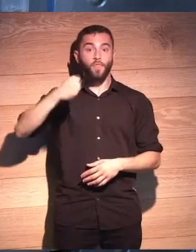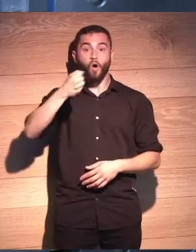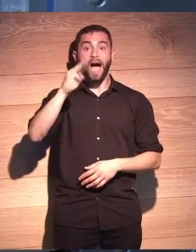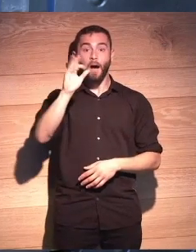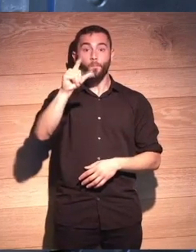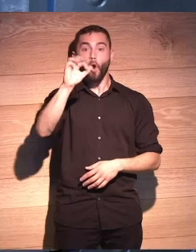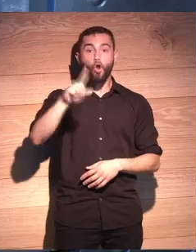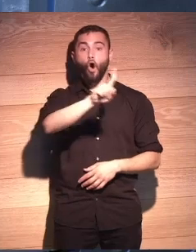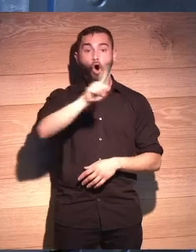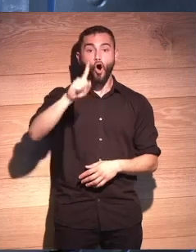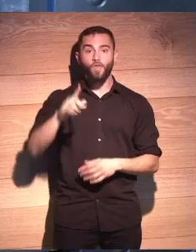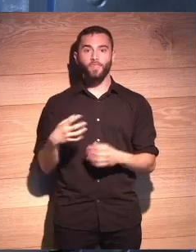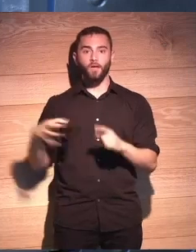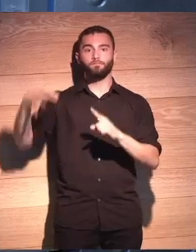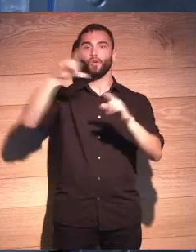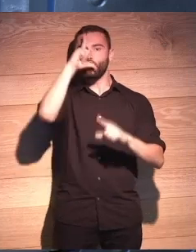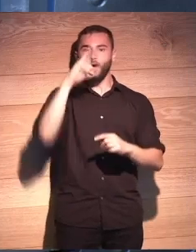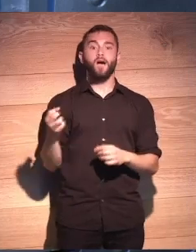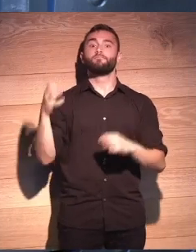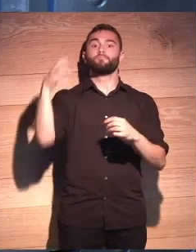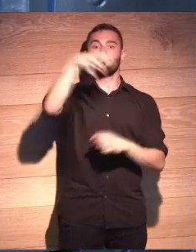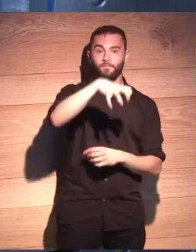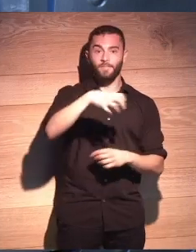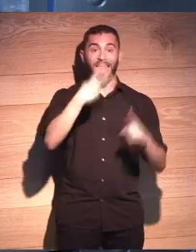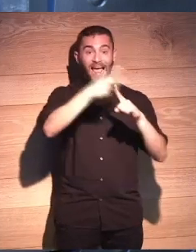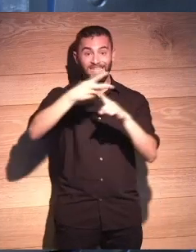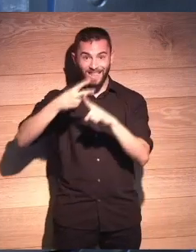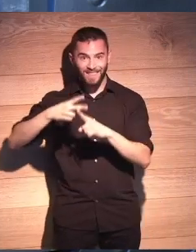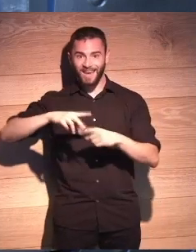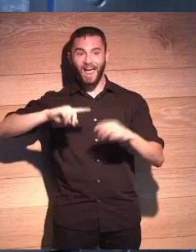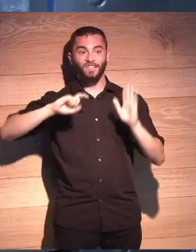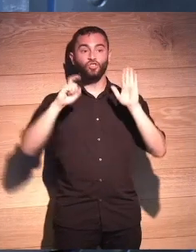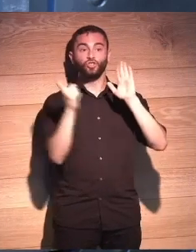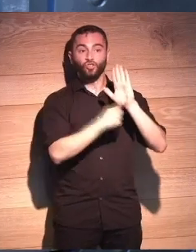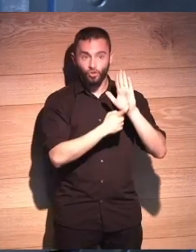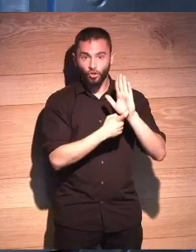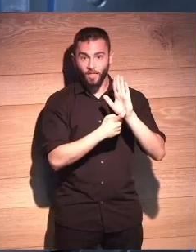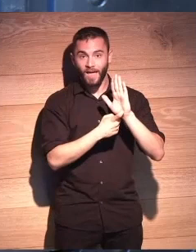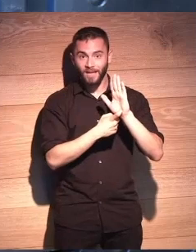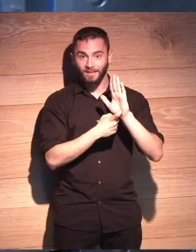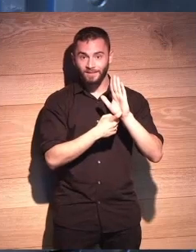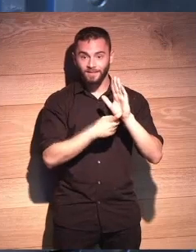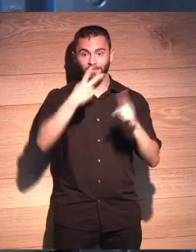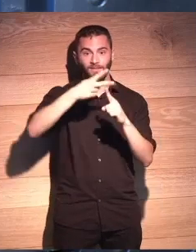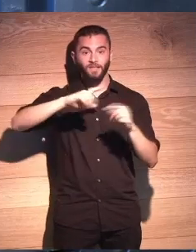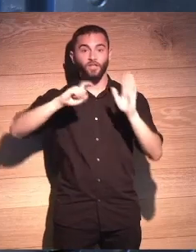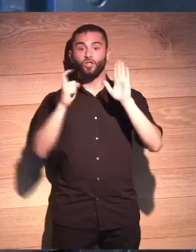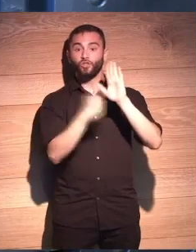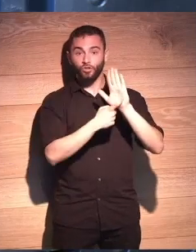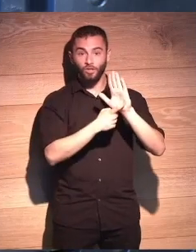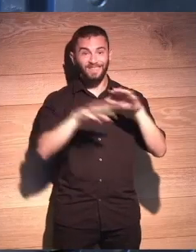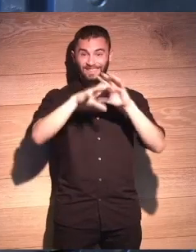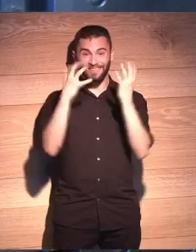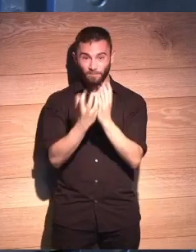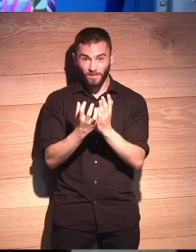no lo sabéis, resulta que todas las antenas del planeta, aquí en Telefónica ahora mismo, en Fundación, tenéis una exposición maravillosa